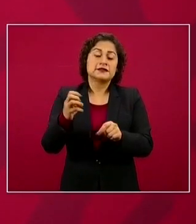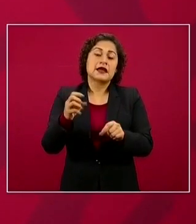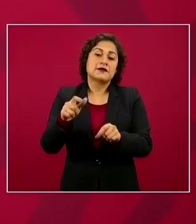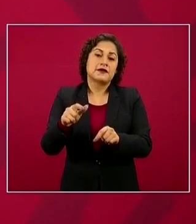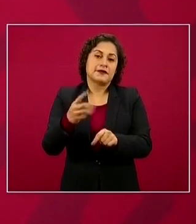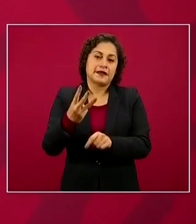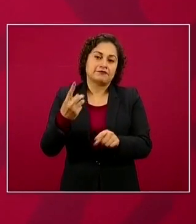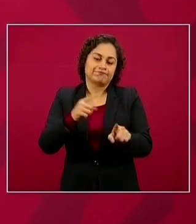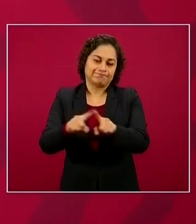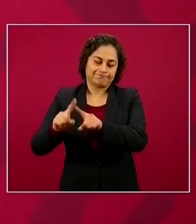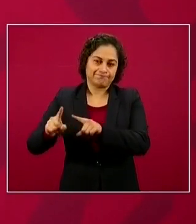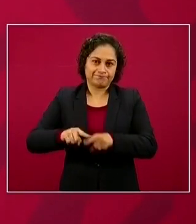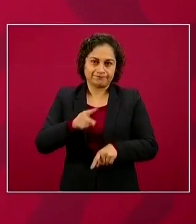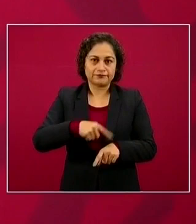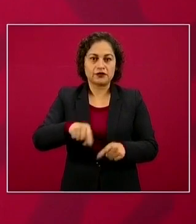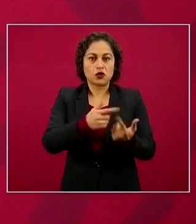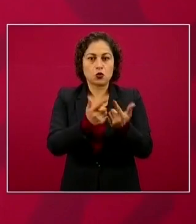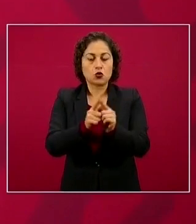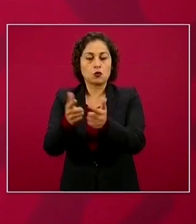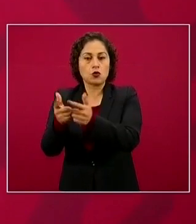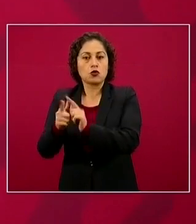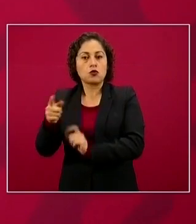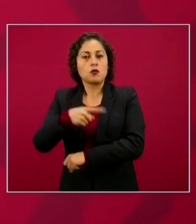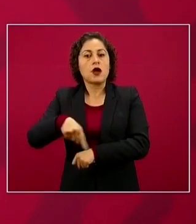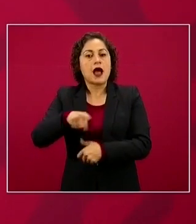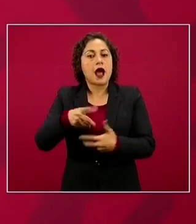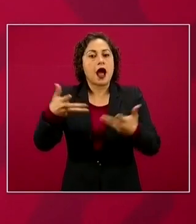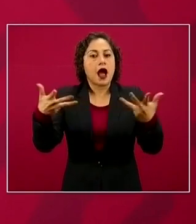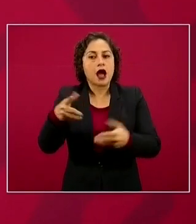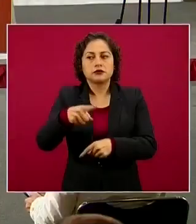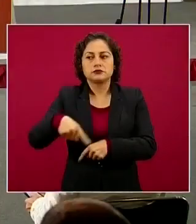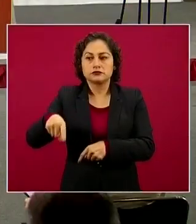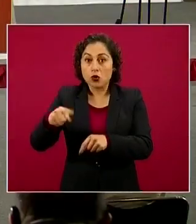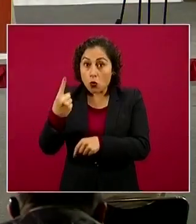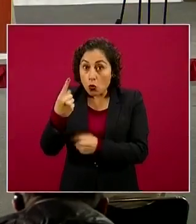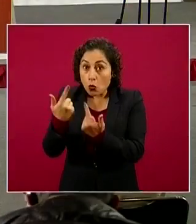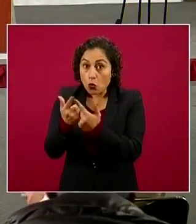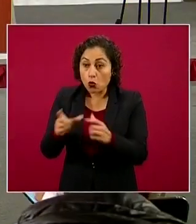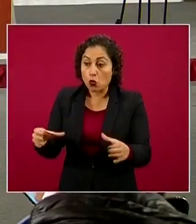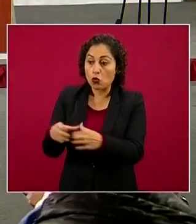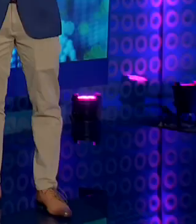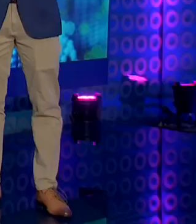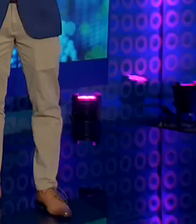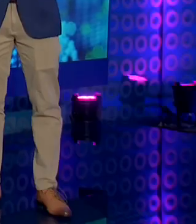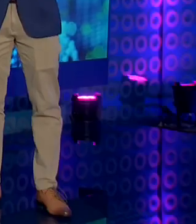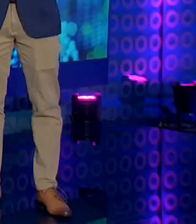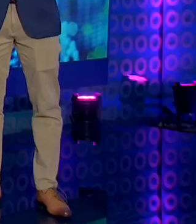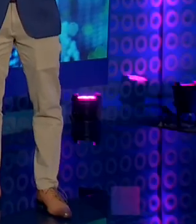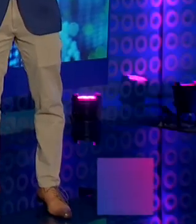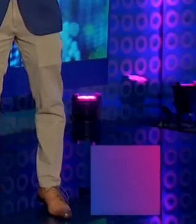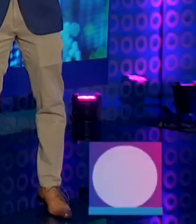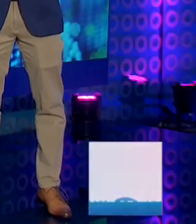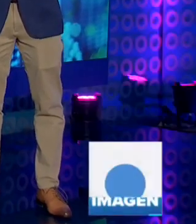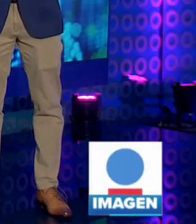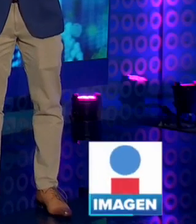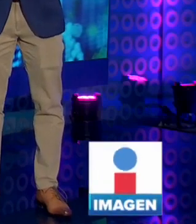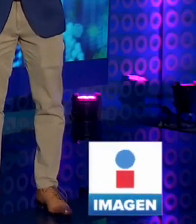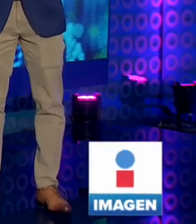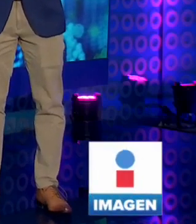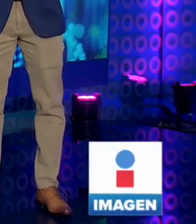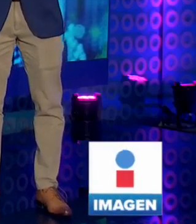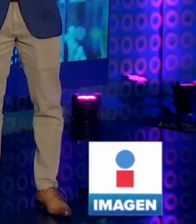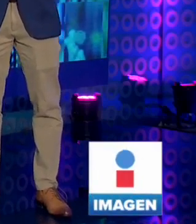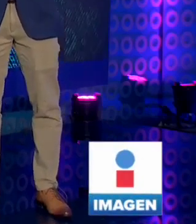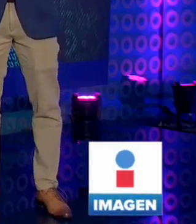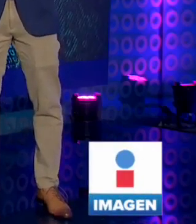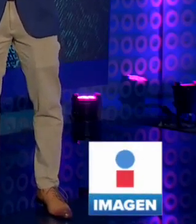con el ruido de que iban a subir la tortilla no hay por que subirlo por otro lado ante la crisis